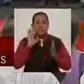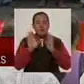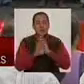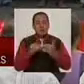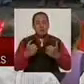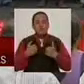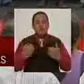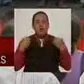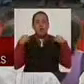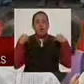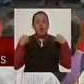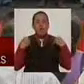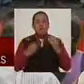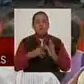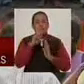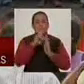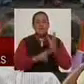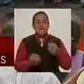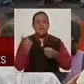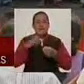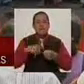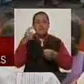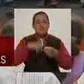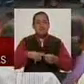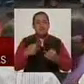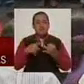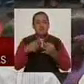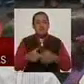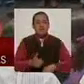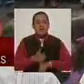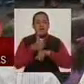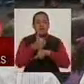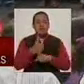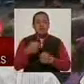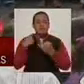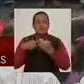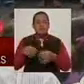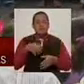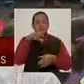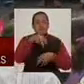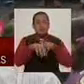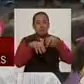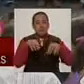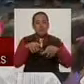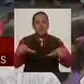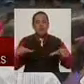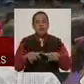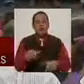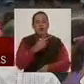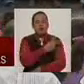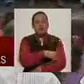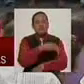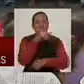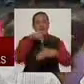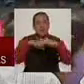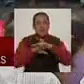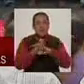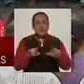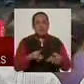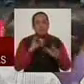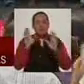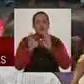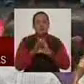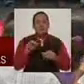oficinas registrales auxiliares en los puestos de salud de los hospitales, como en Santa María de